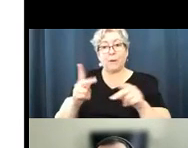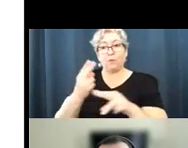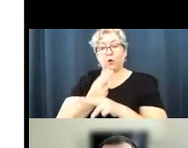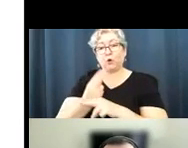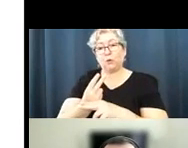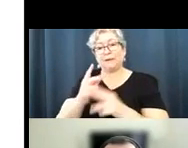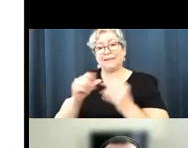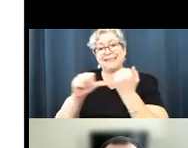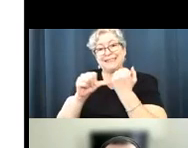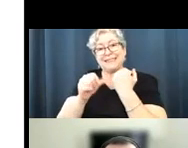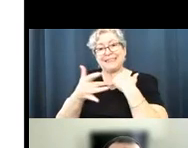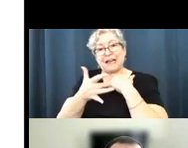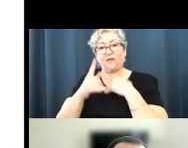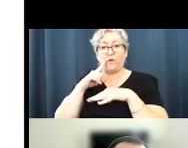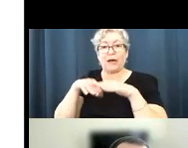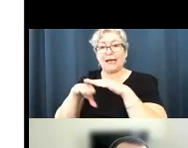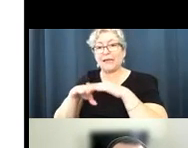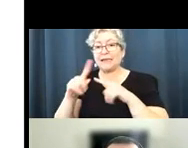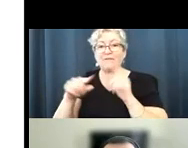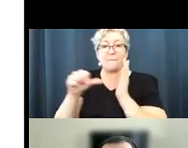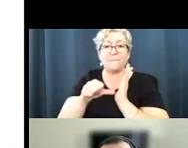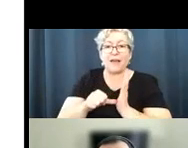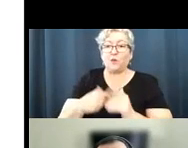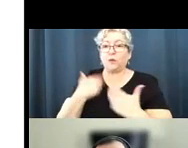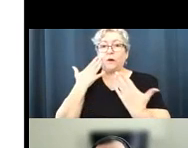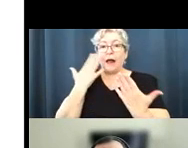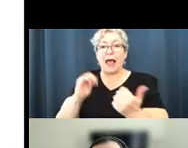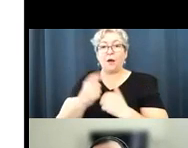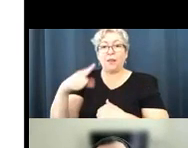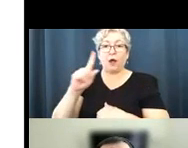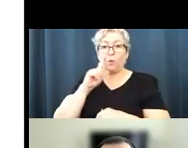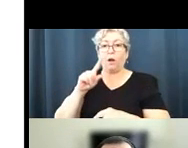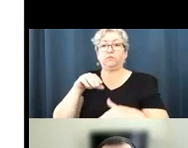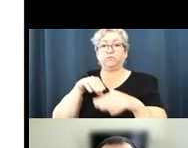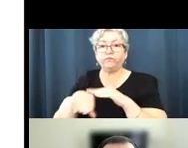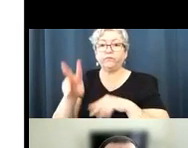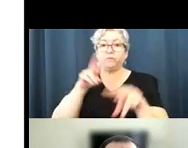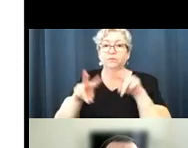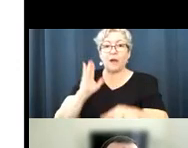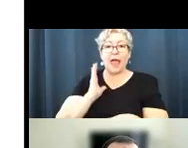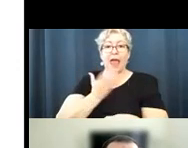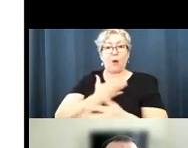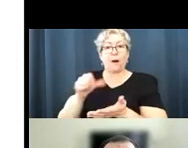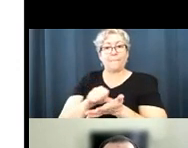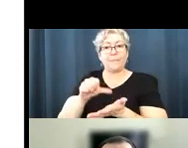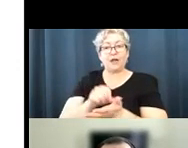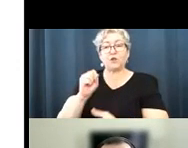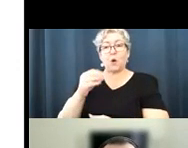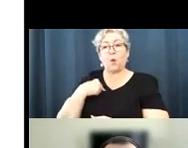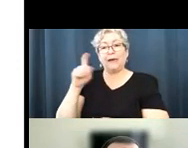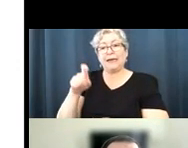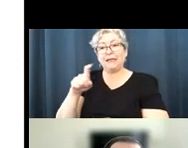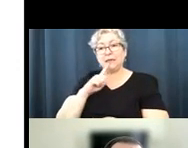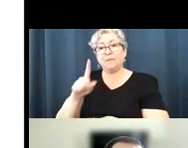las personas usan la tecnología asistida para accesar una página, y muchas veces no sabemos cómo la persona va a venir a